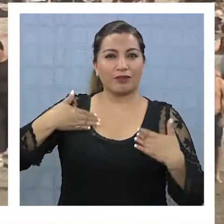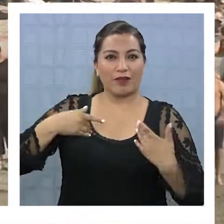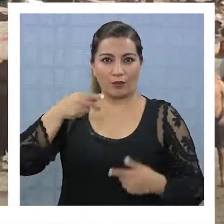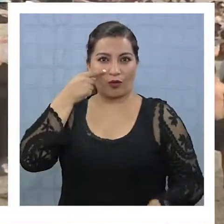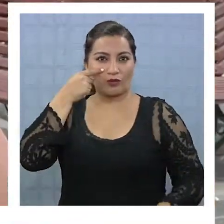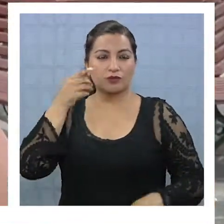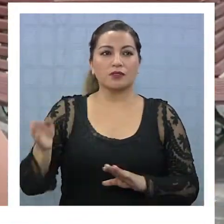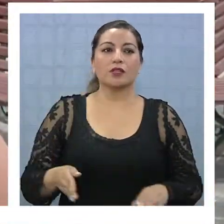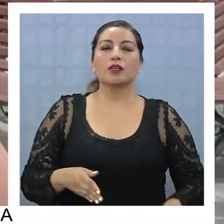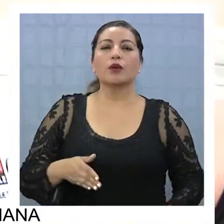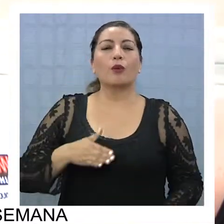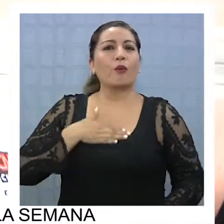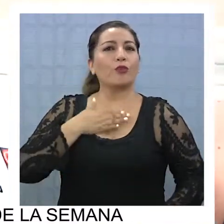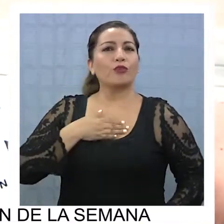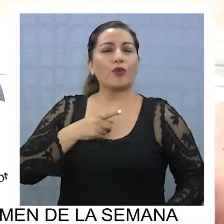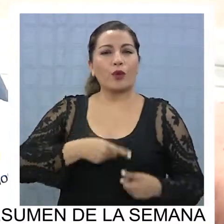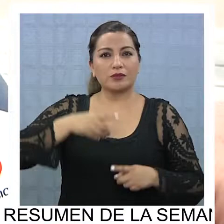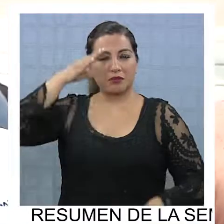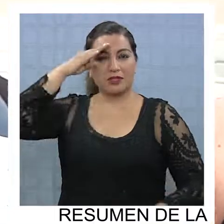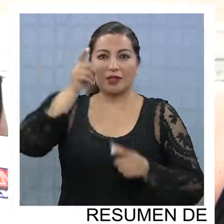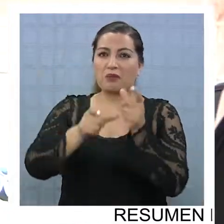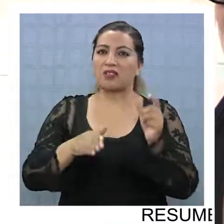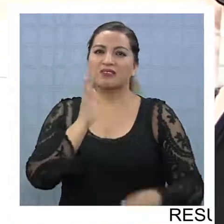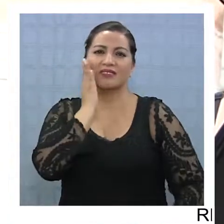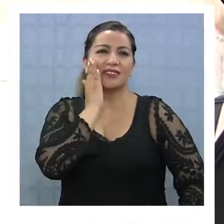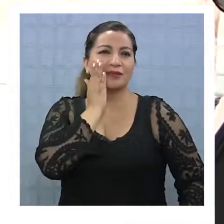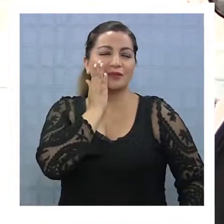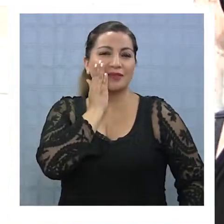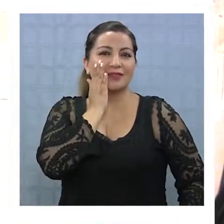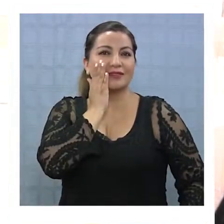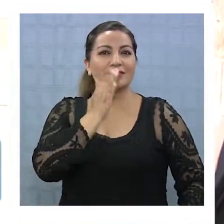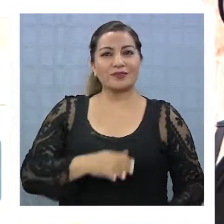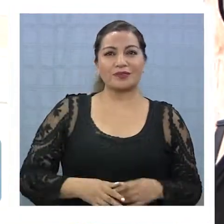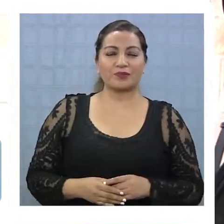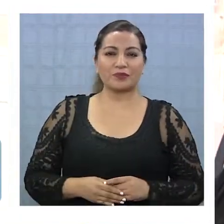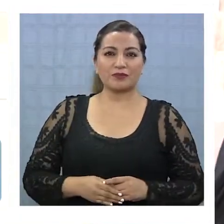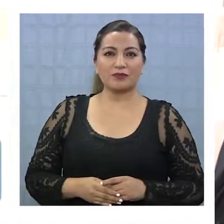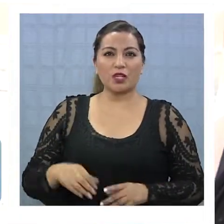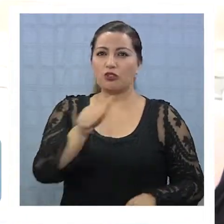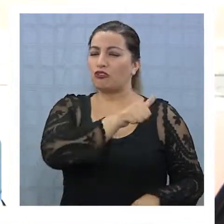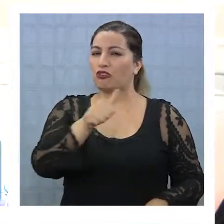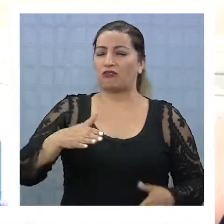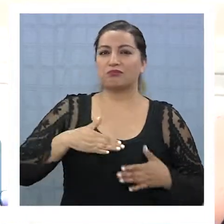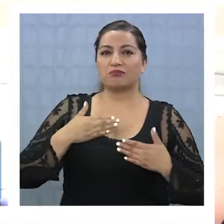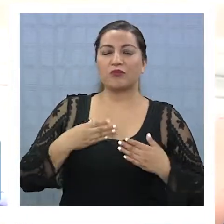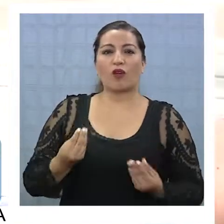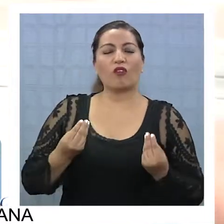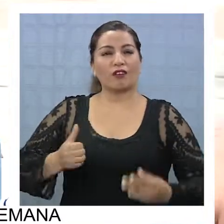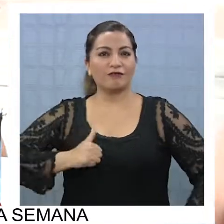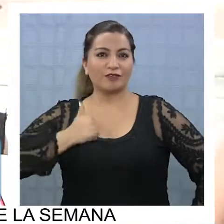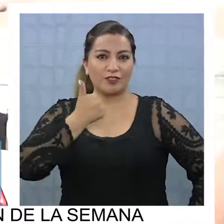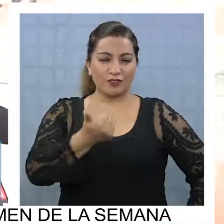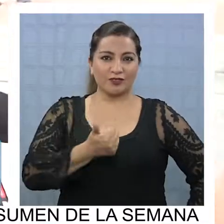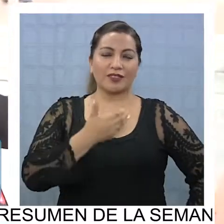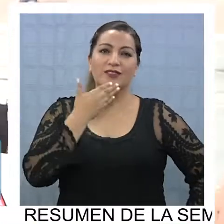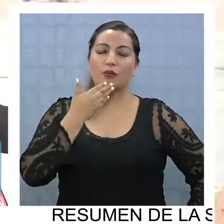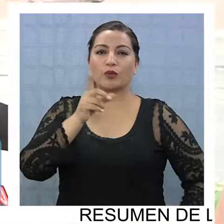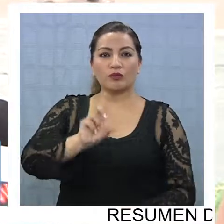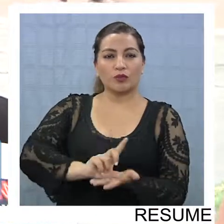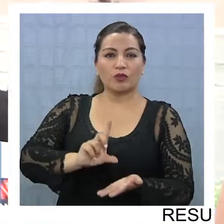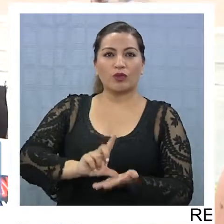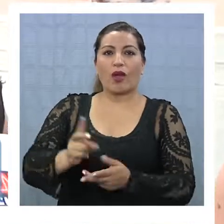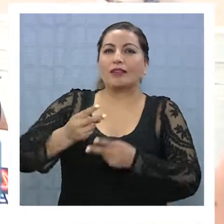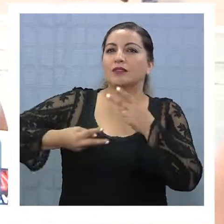Entonces teníamos esa motivación. Me gustó la experiencia, la gente es súper simpática, todo agradable, con buena